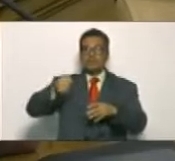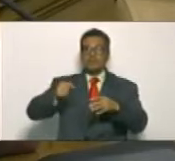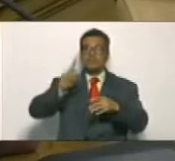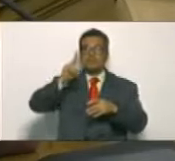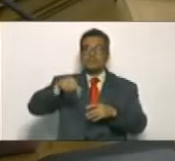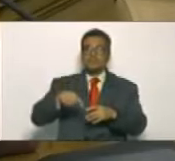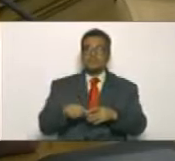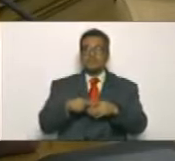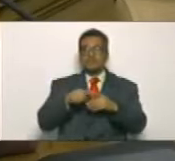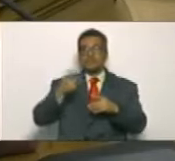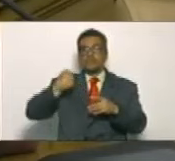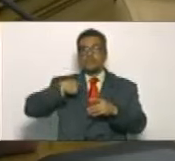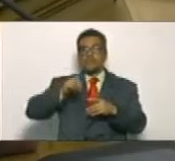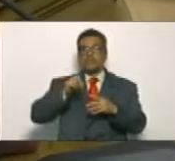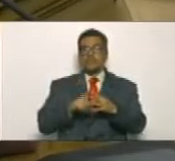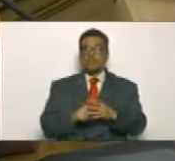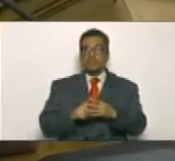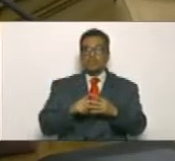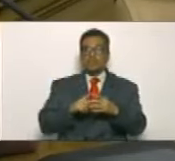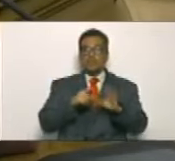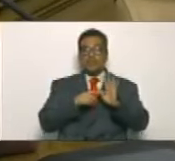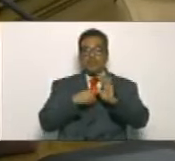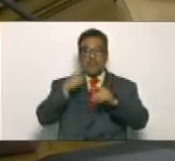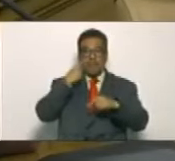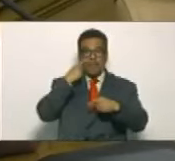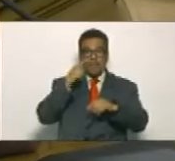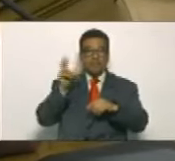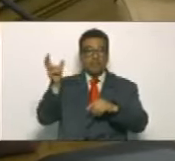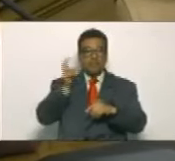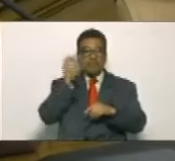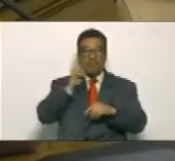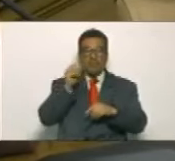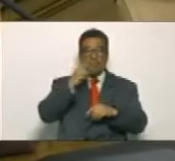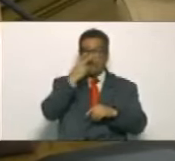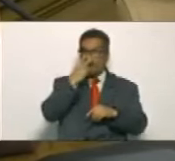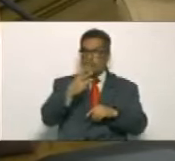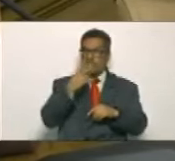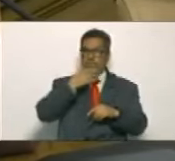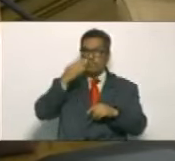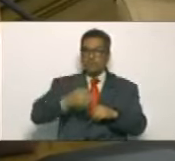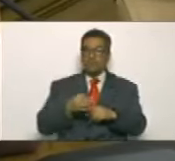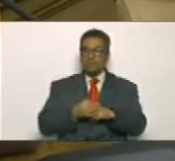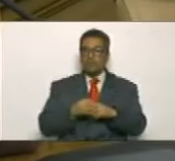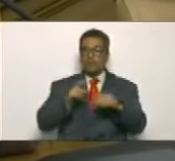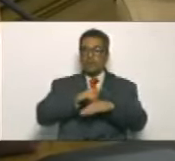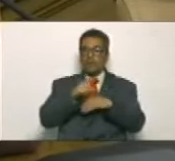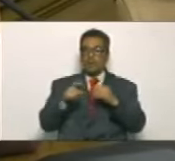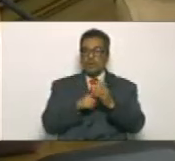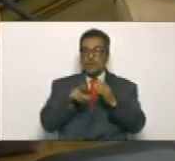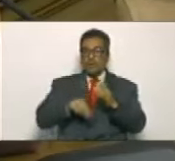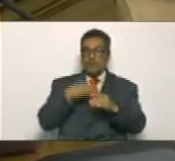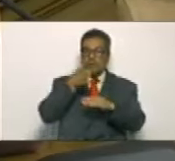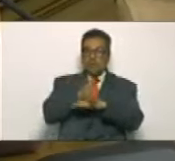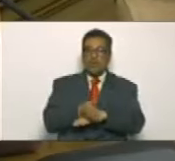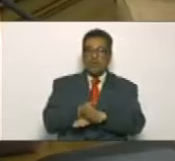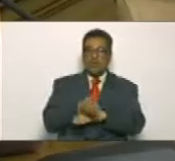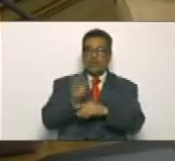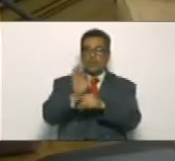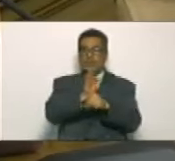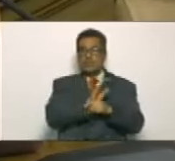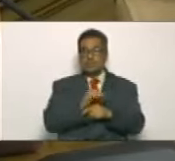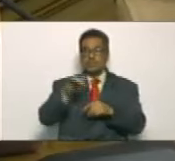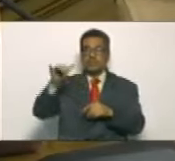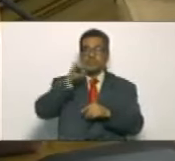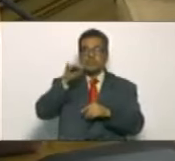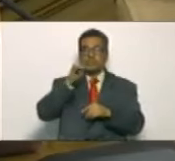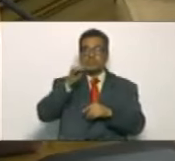También las unidades deben disponer de señalizaciones auditivas y visuales que garanticen plena accesibilidad, seguridad,